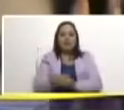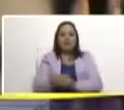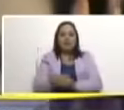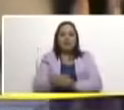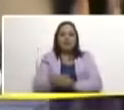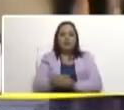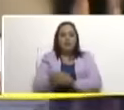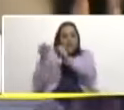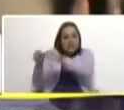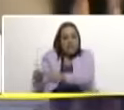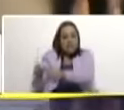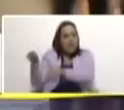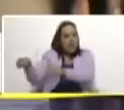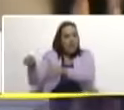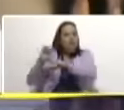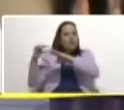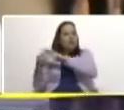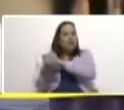quedó y queda,